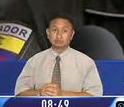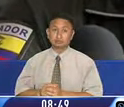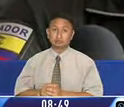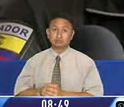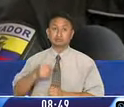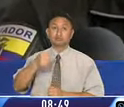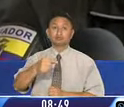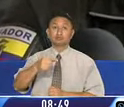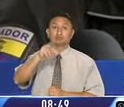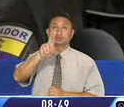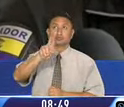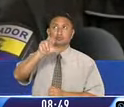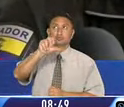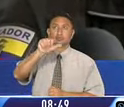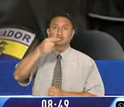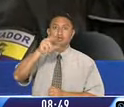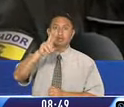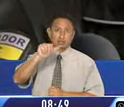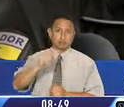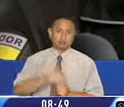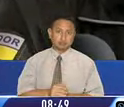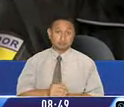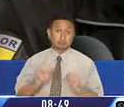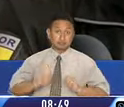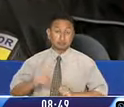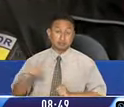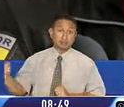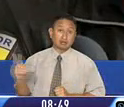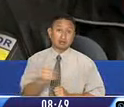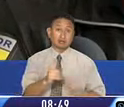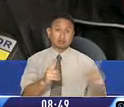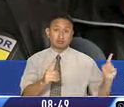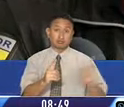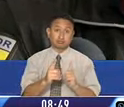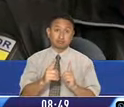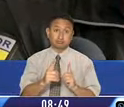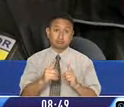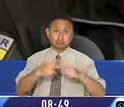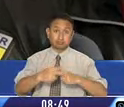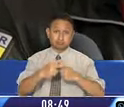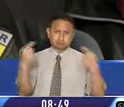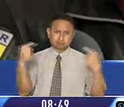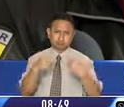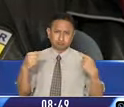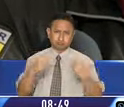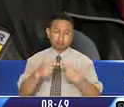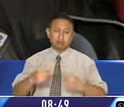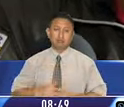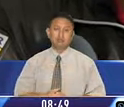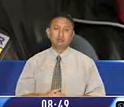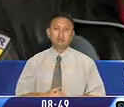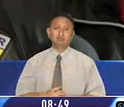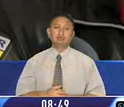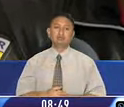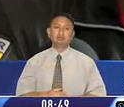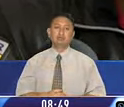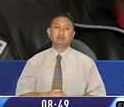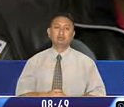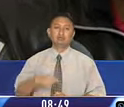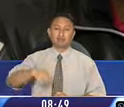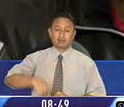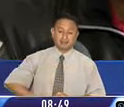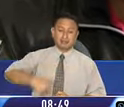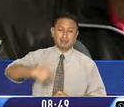Guagara. Seguidamente sale su dormitorio y su pareja y comienza a discutir con este ciudadano, quien saca de sus prendas de